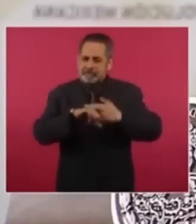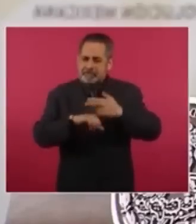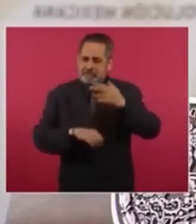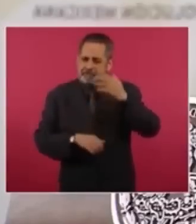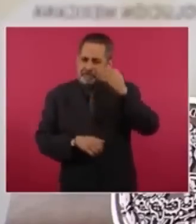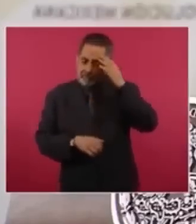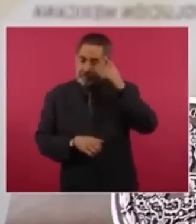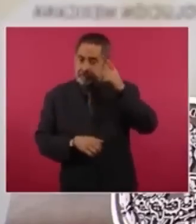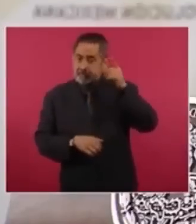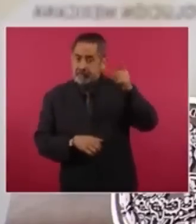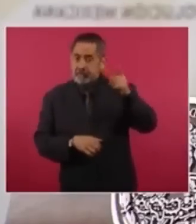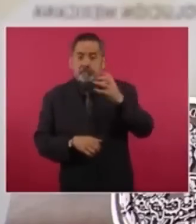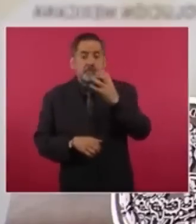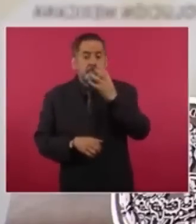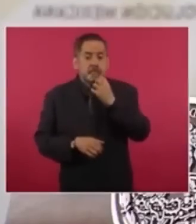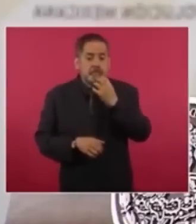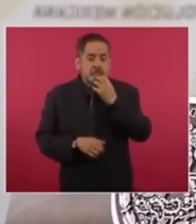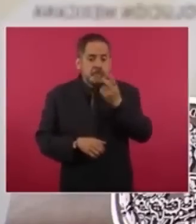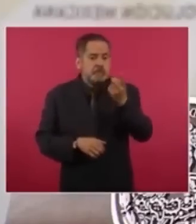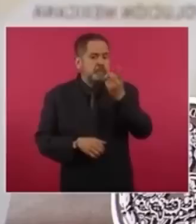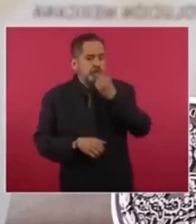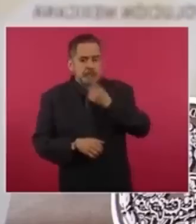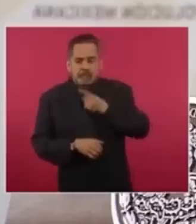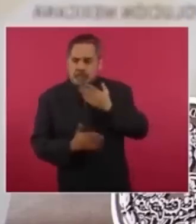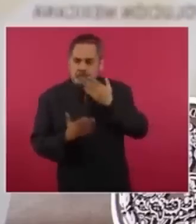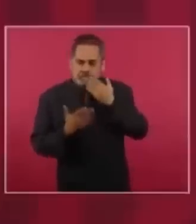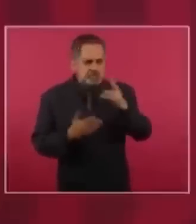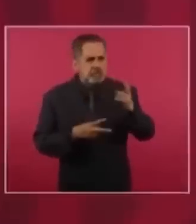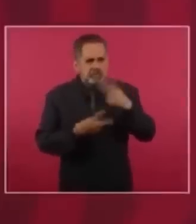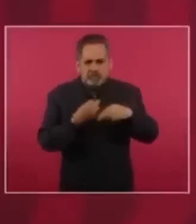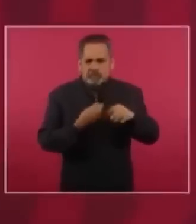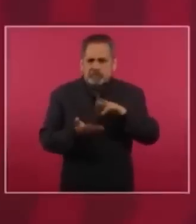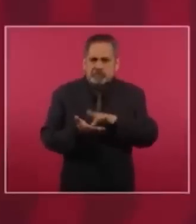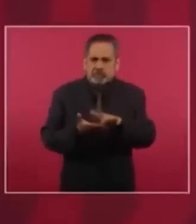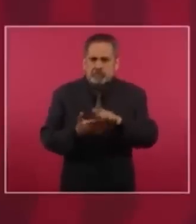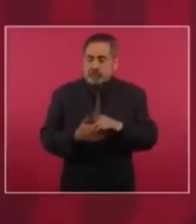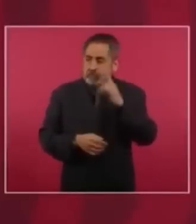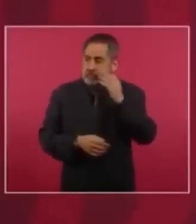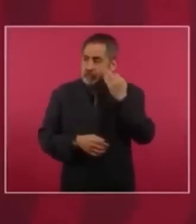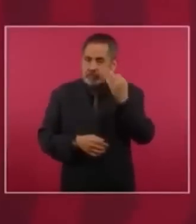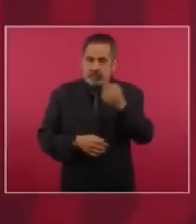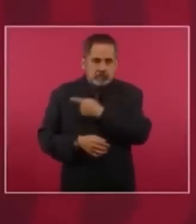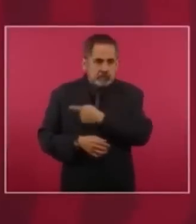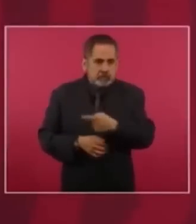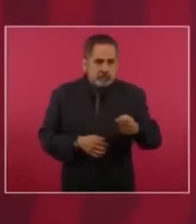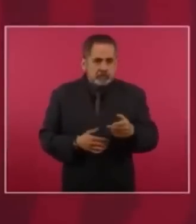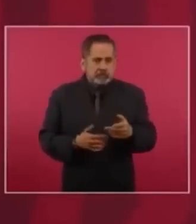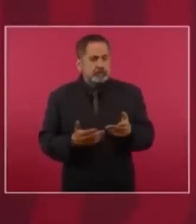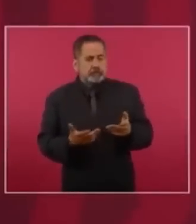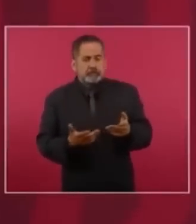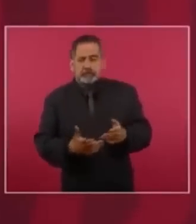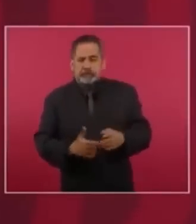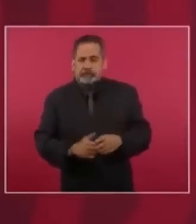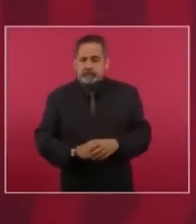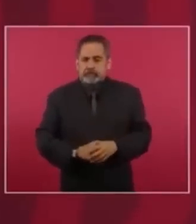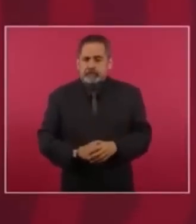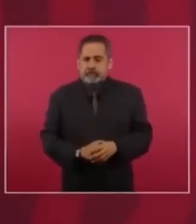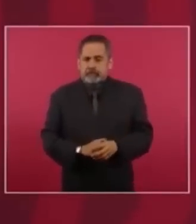una carta diciendo que iban a cooperar, que iban a apoyar, pero ya ha pasado mucho tiempo.